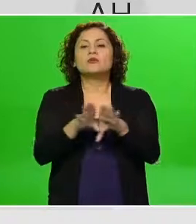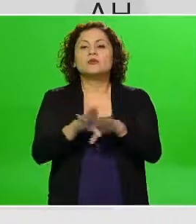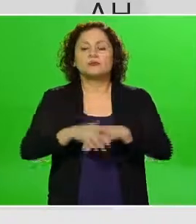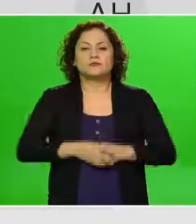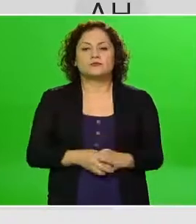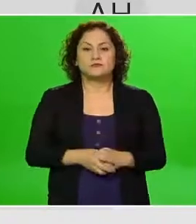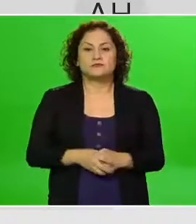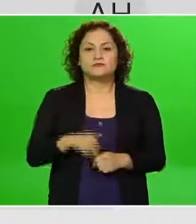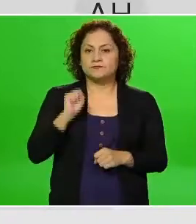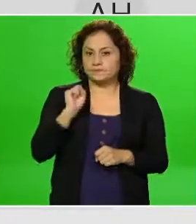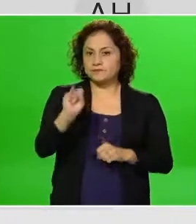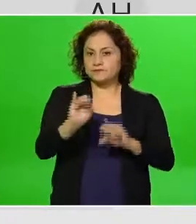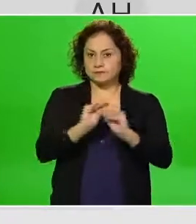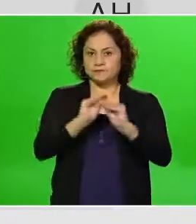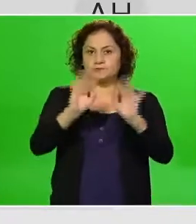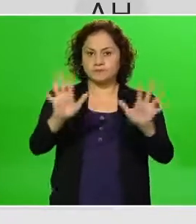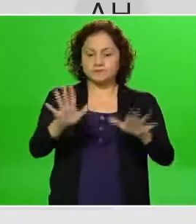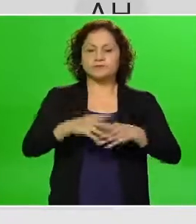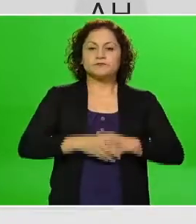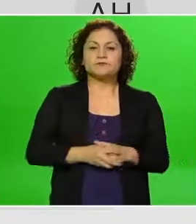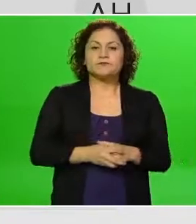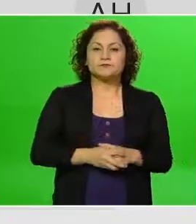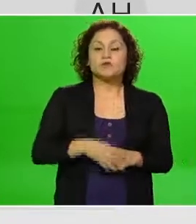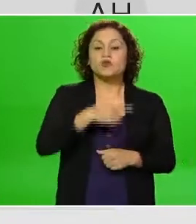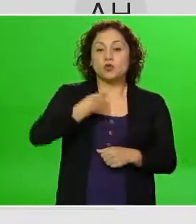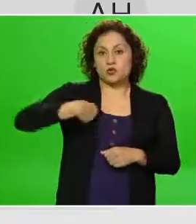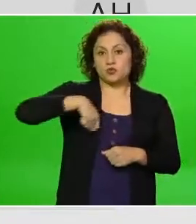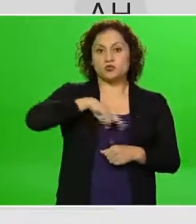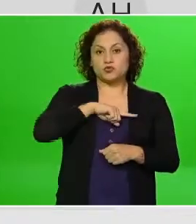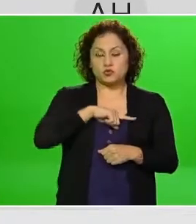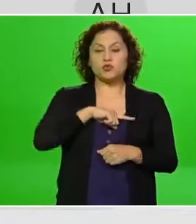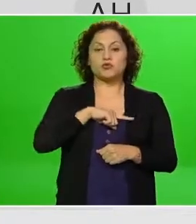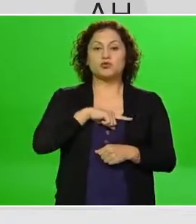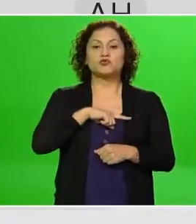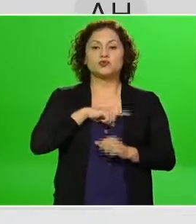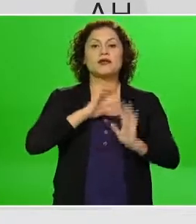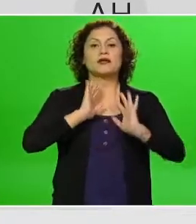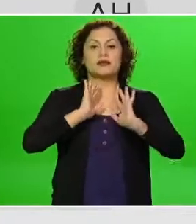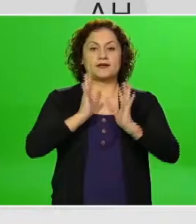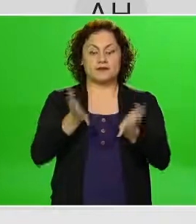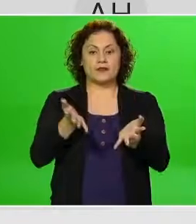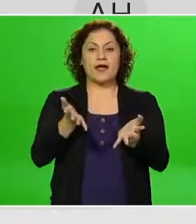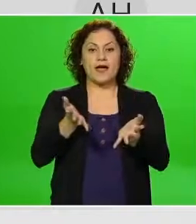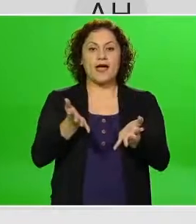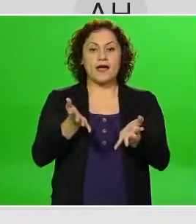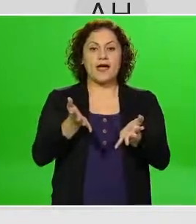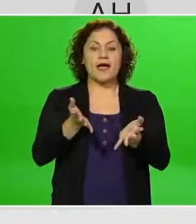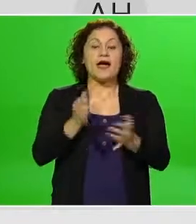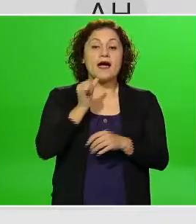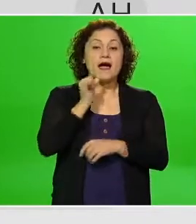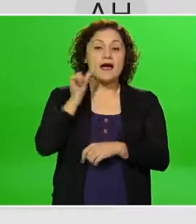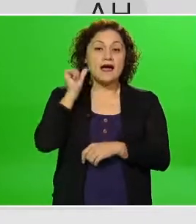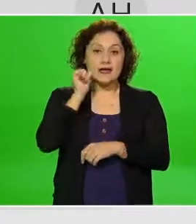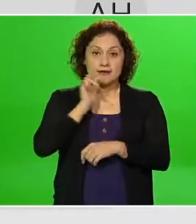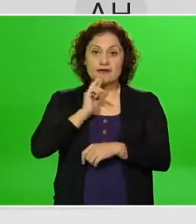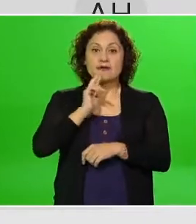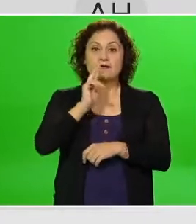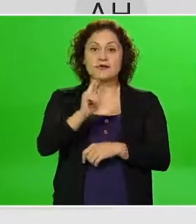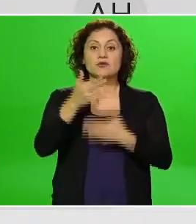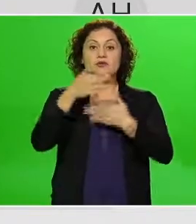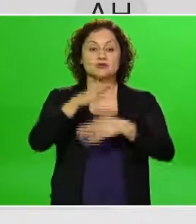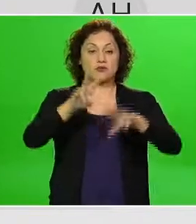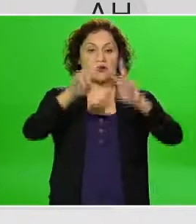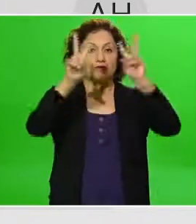Claro, con mucho gusto. Podemos extender un poco la respuesta que comentábamos ya la noche anterior en relación al